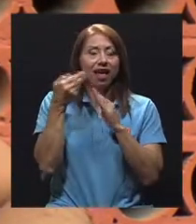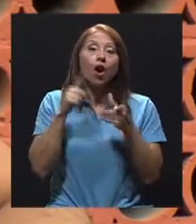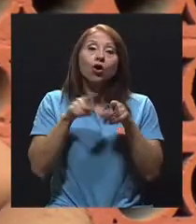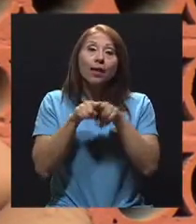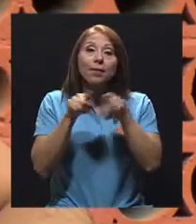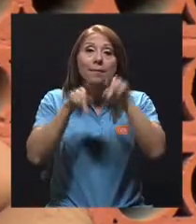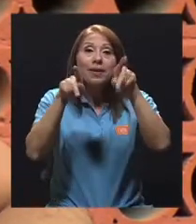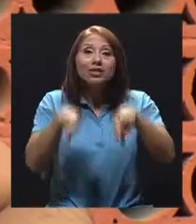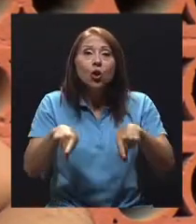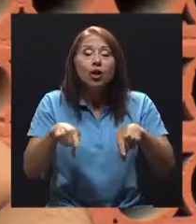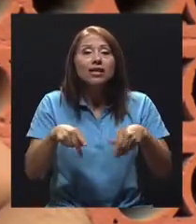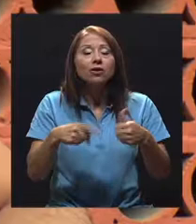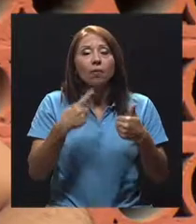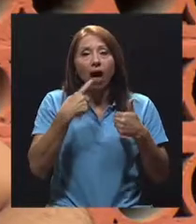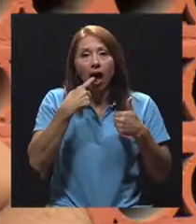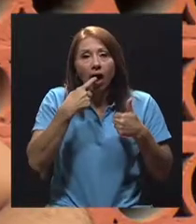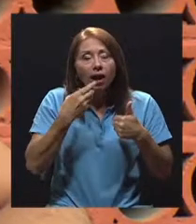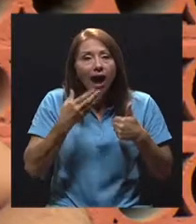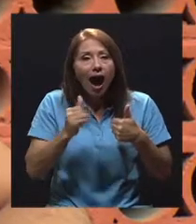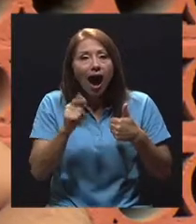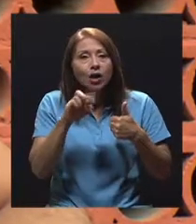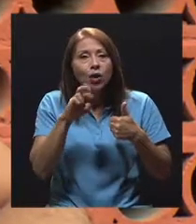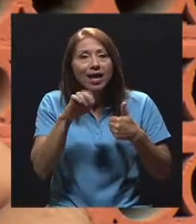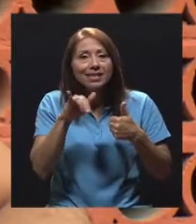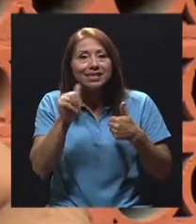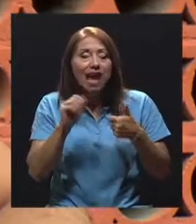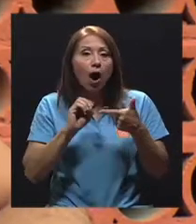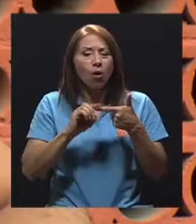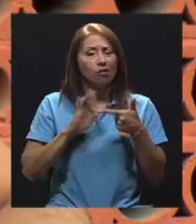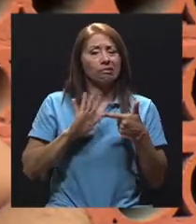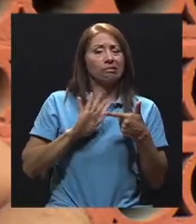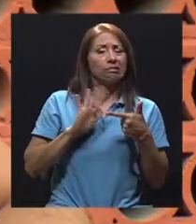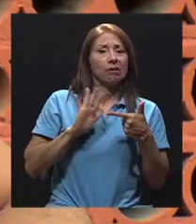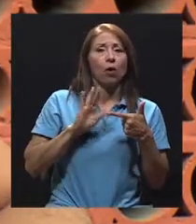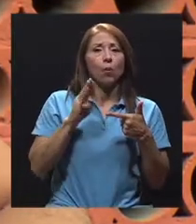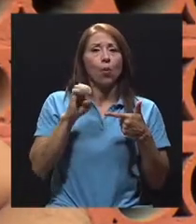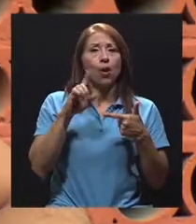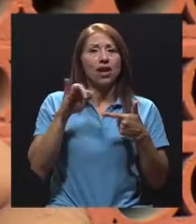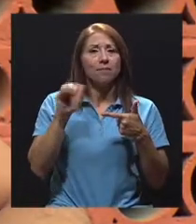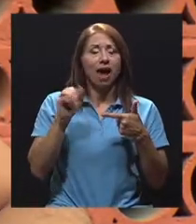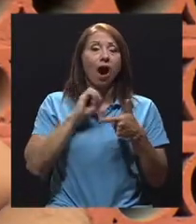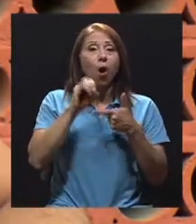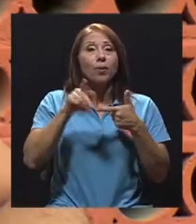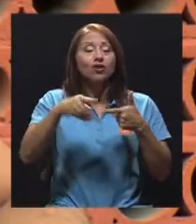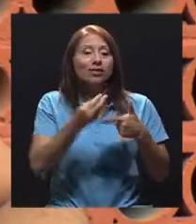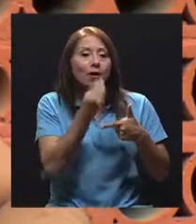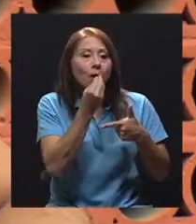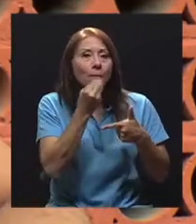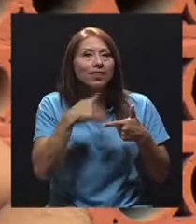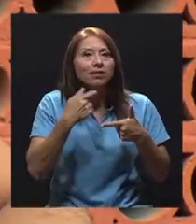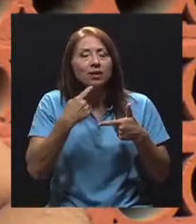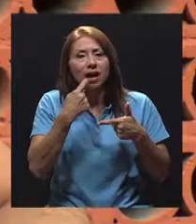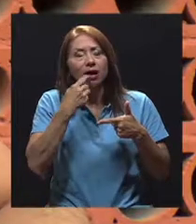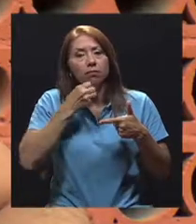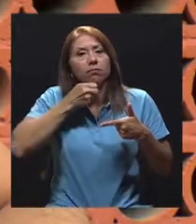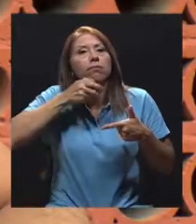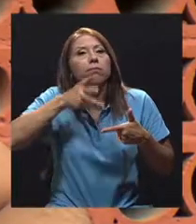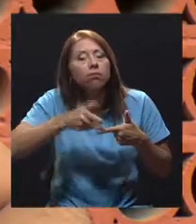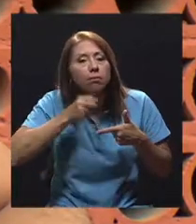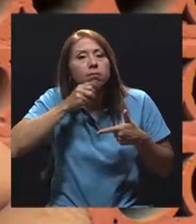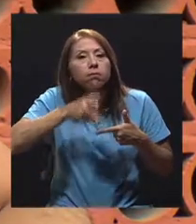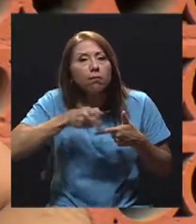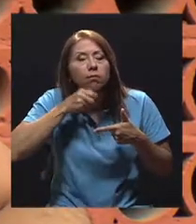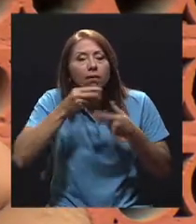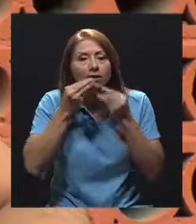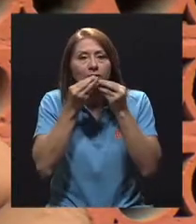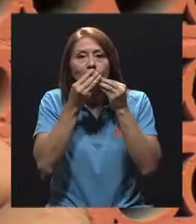que padecen de anorexia, de bulimia, también se da en este caso porque están vomitando constantemente y el ácido pues produce el